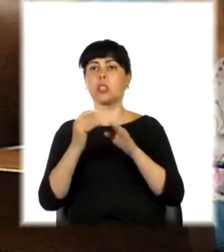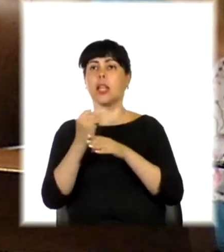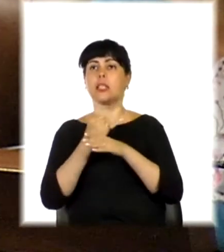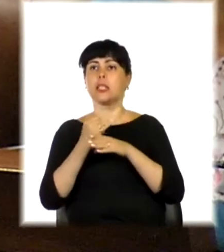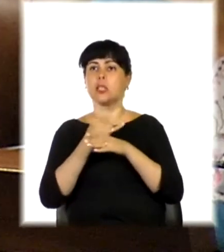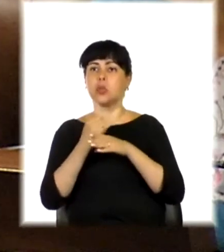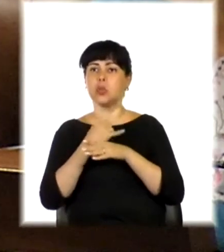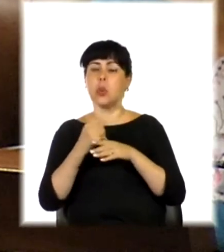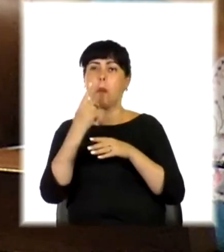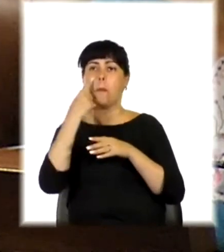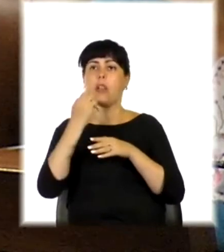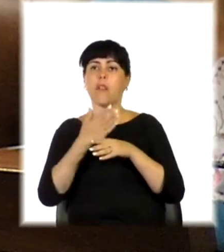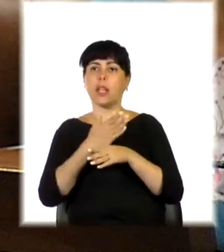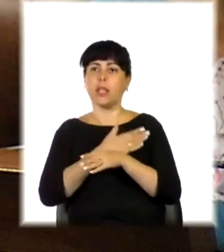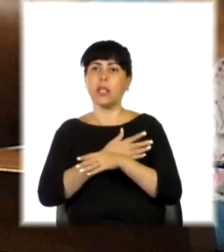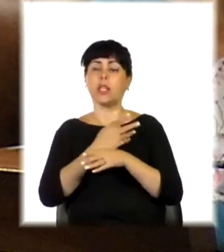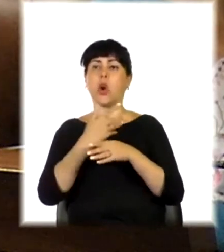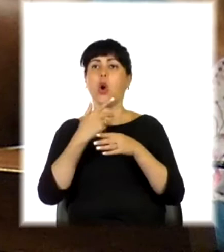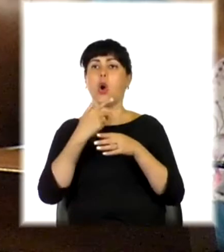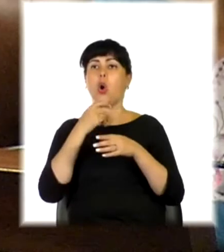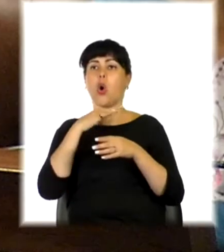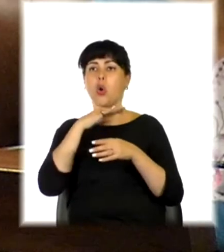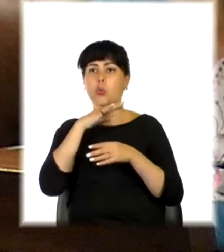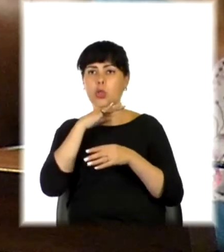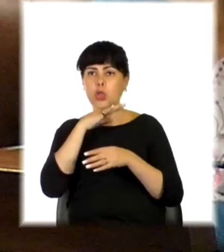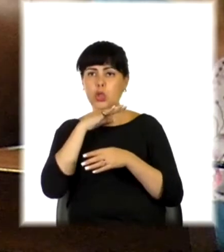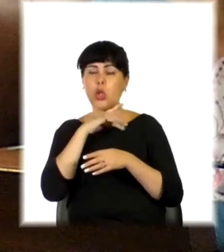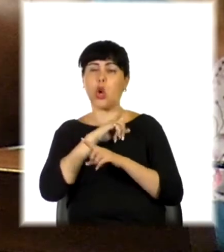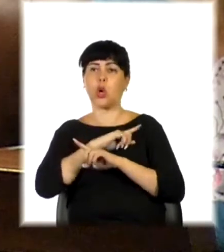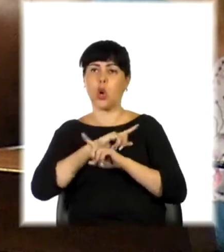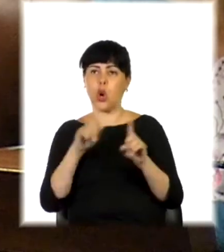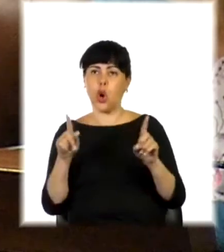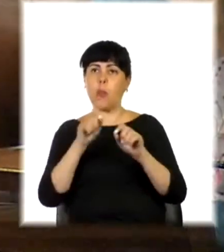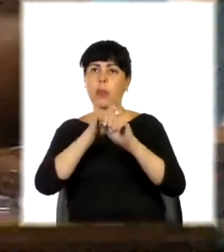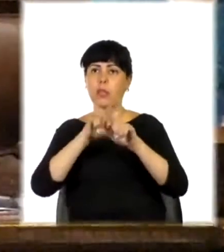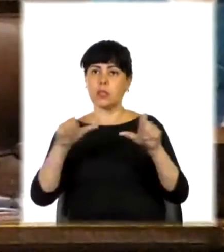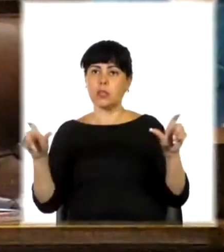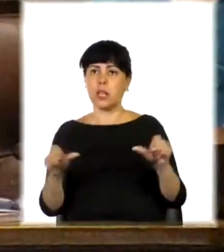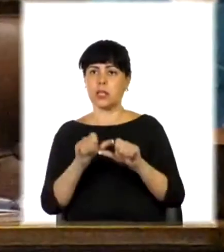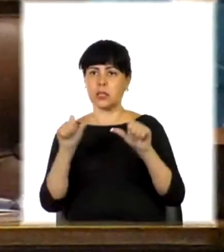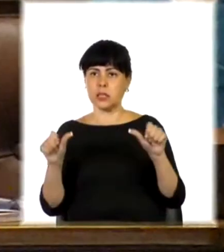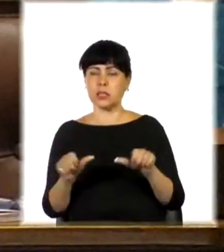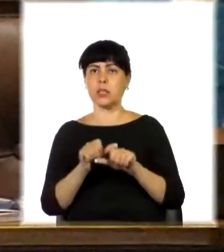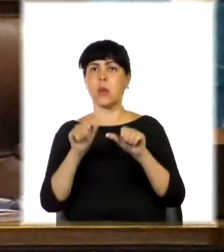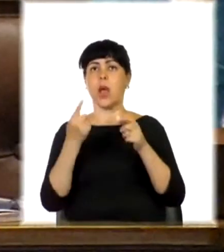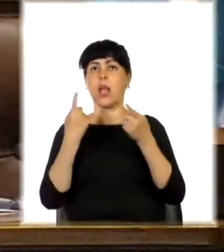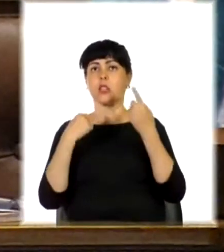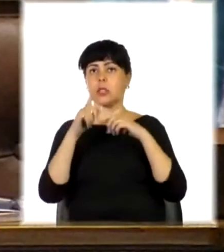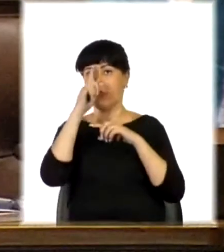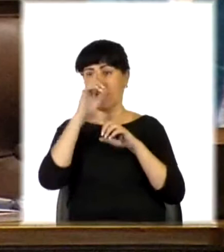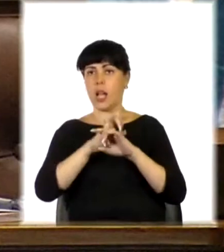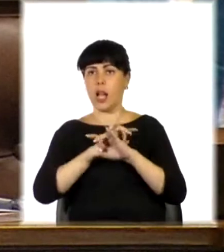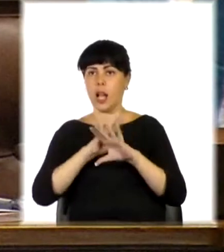buscan prevenir hechos de corrupción a partir del ejercicio de una transparencia activa por tanto es claro que este